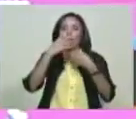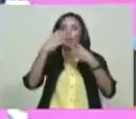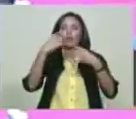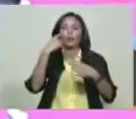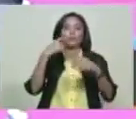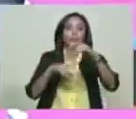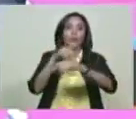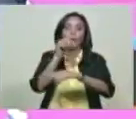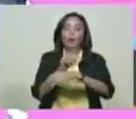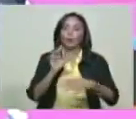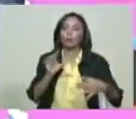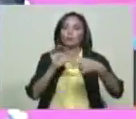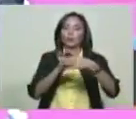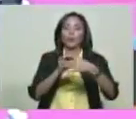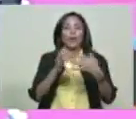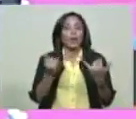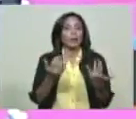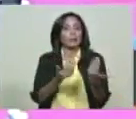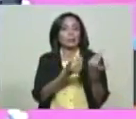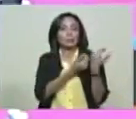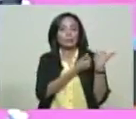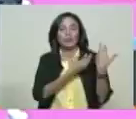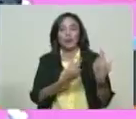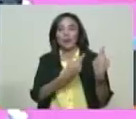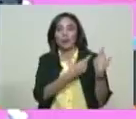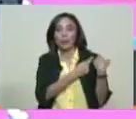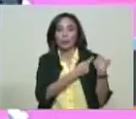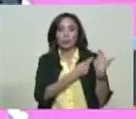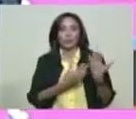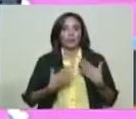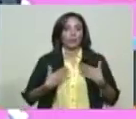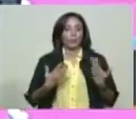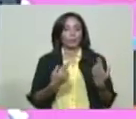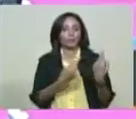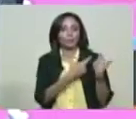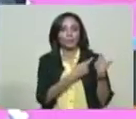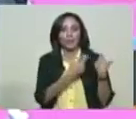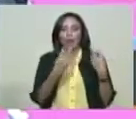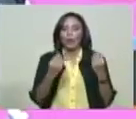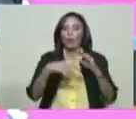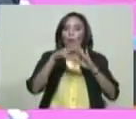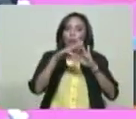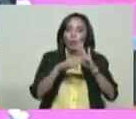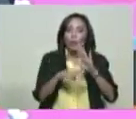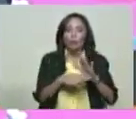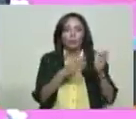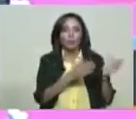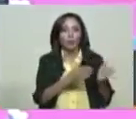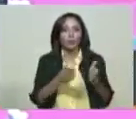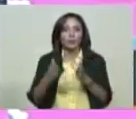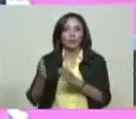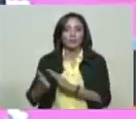y los poderes que me han entregado de acuerdo a los estatutos vigentes